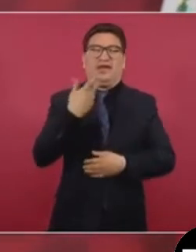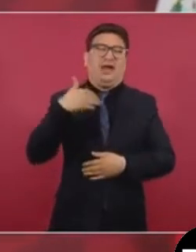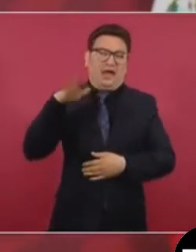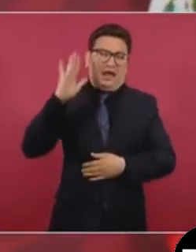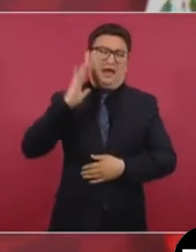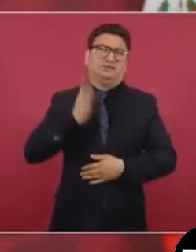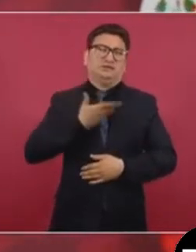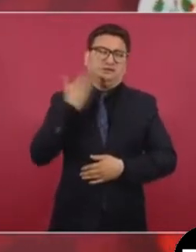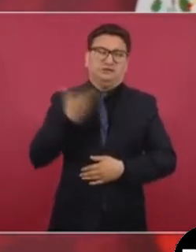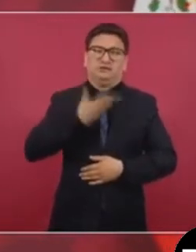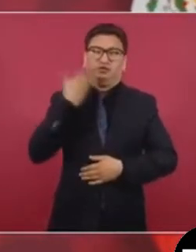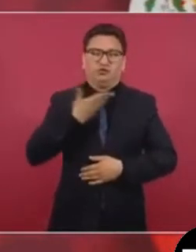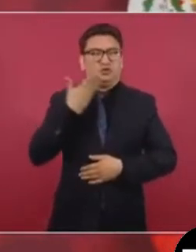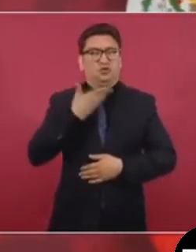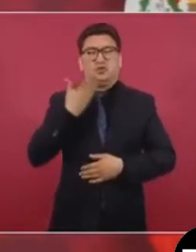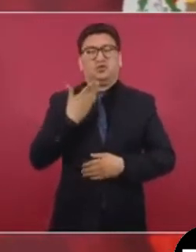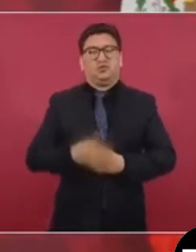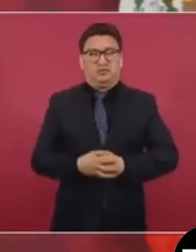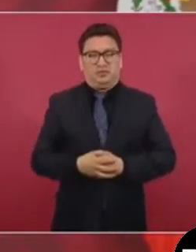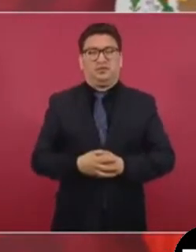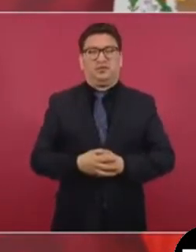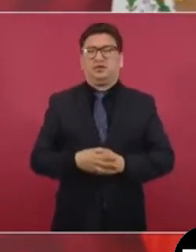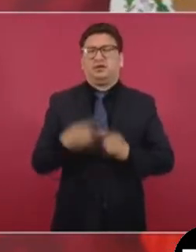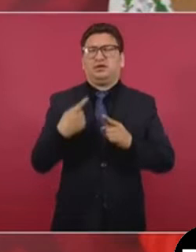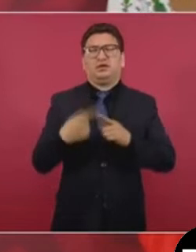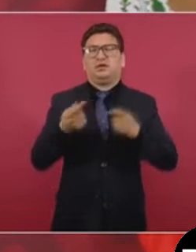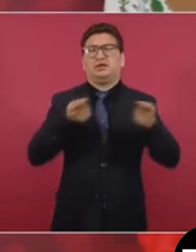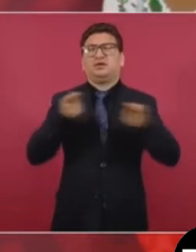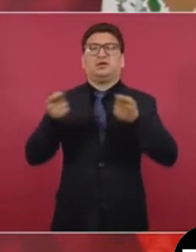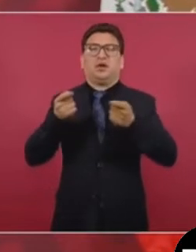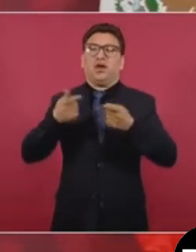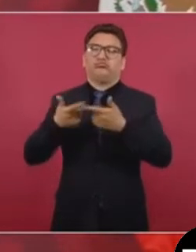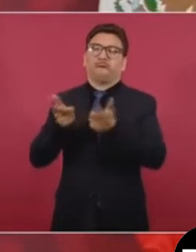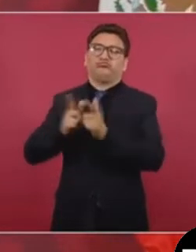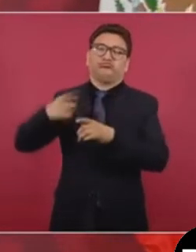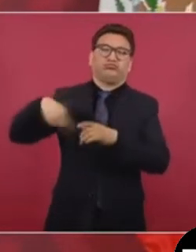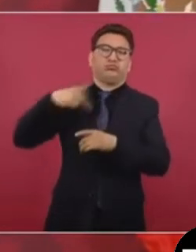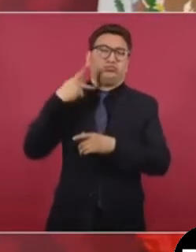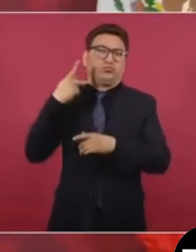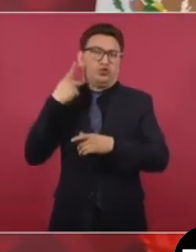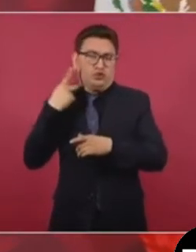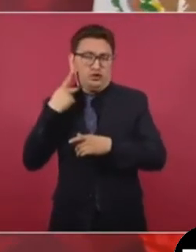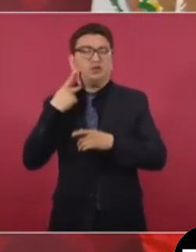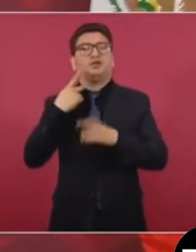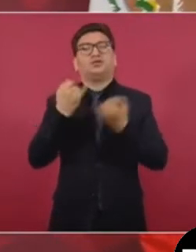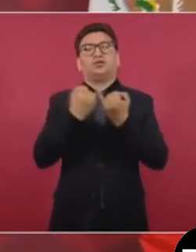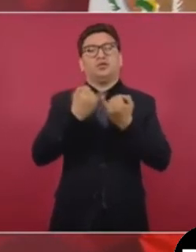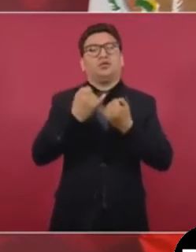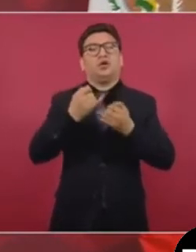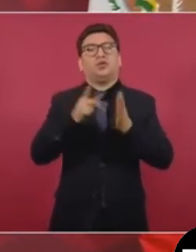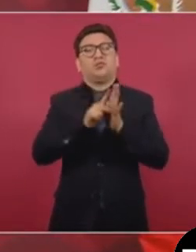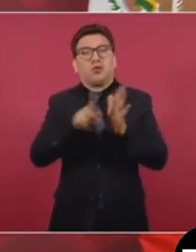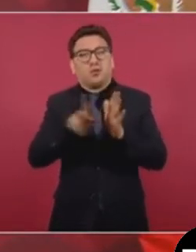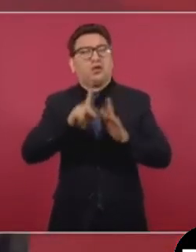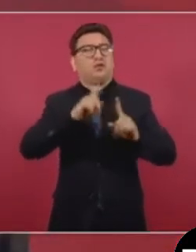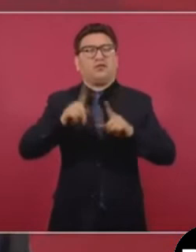bien estructurada, manejada por políticos y medios de información.